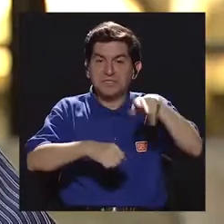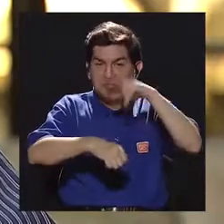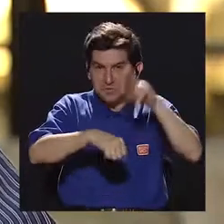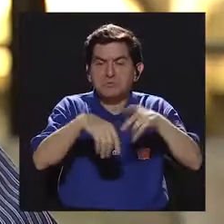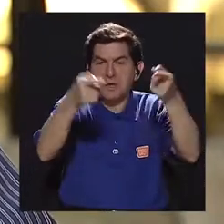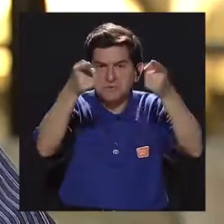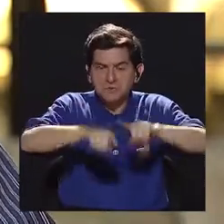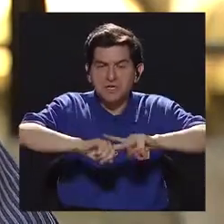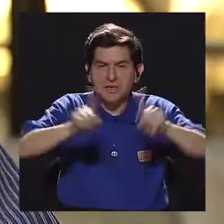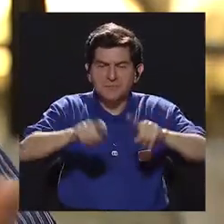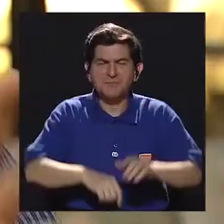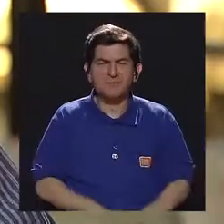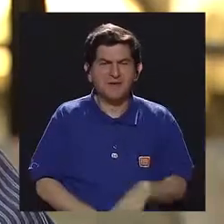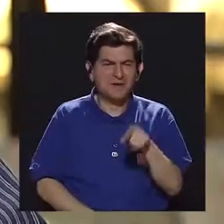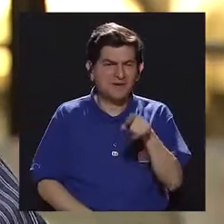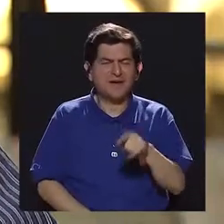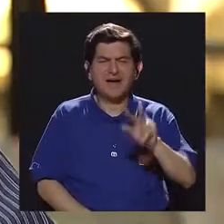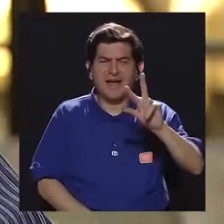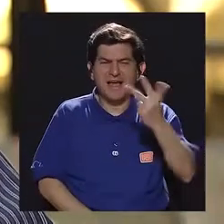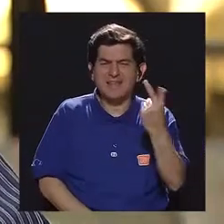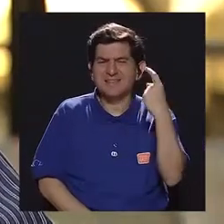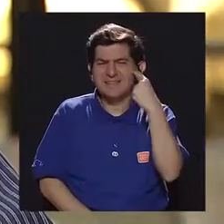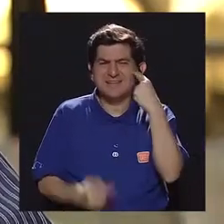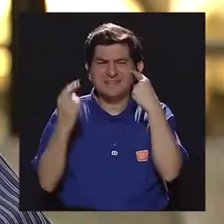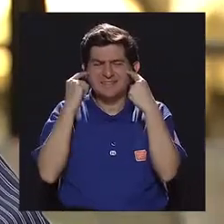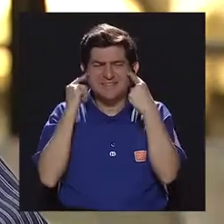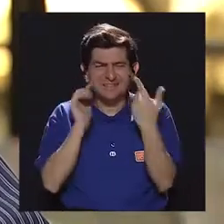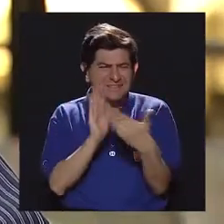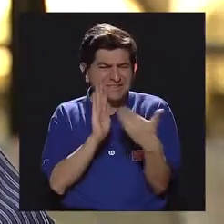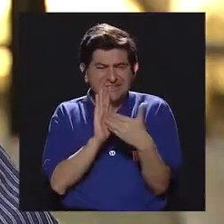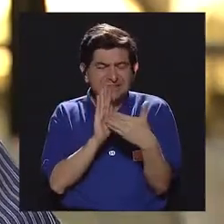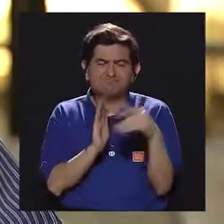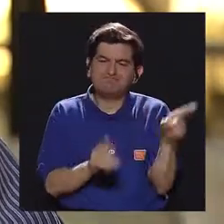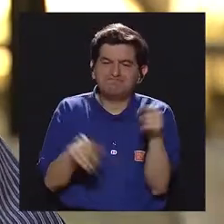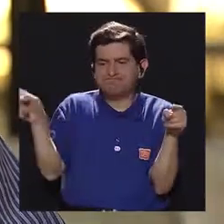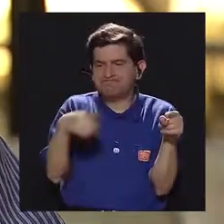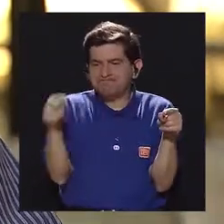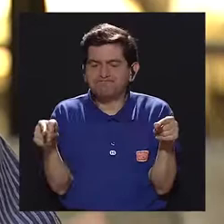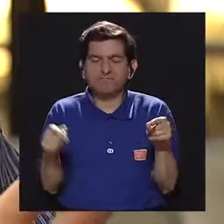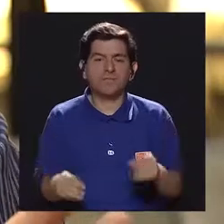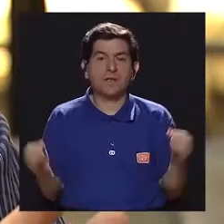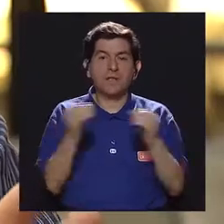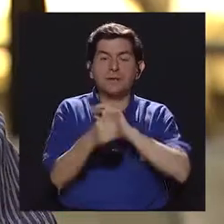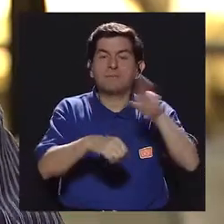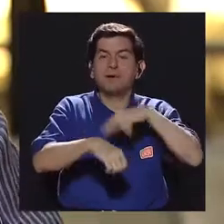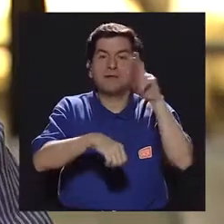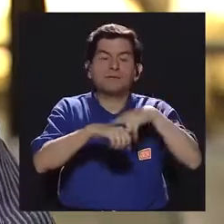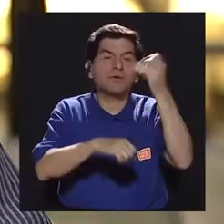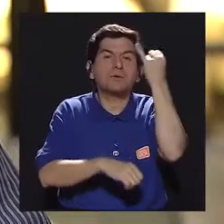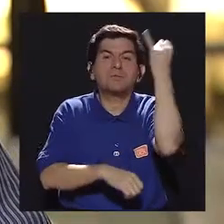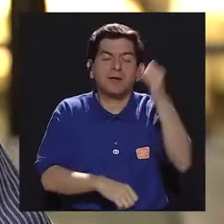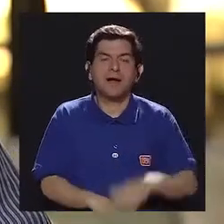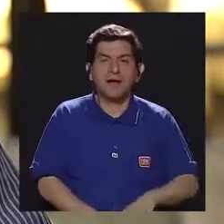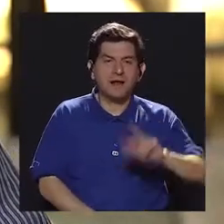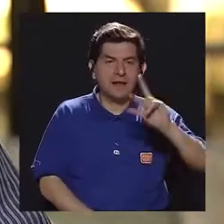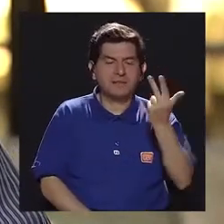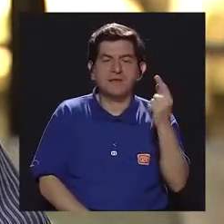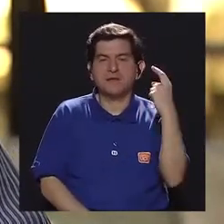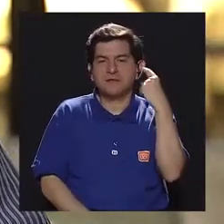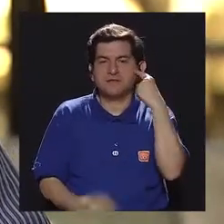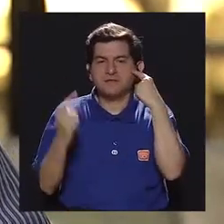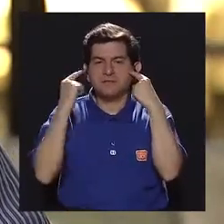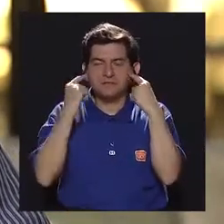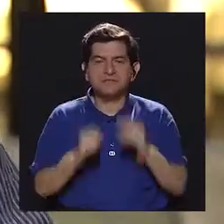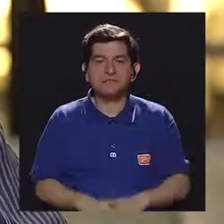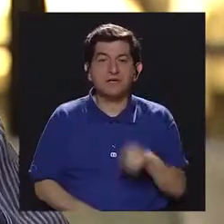poco común, pero que pudiera estorbar ese tercer molar, entonces se quita. Y la creencia más común, que es de que los terceros